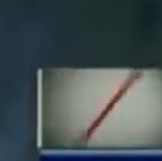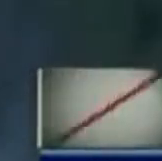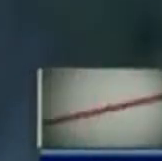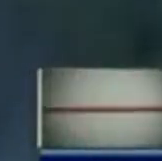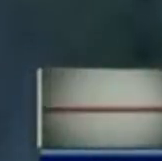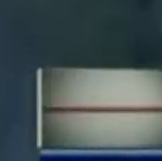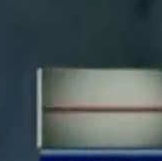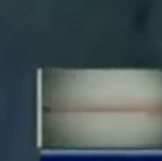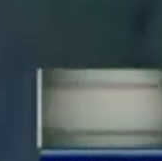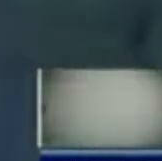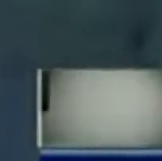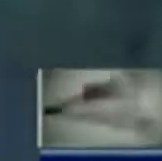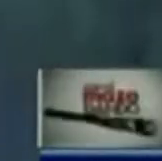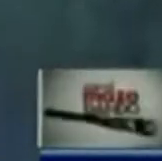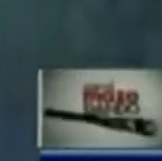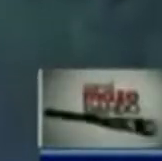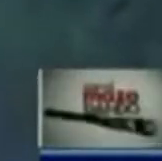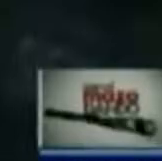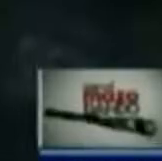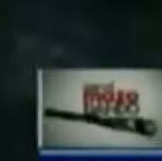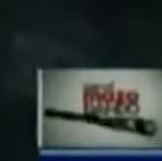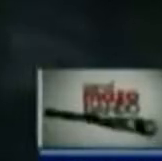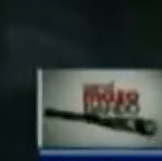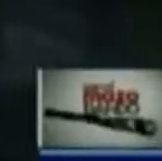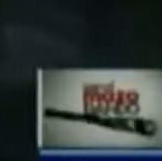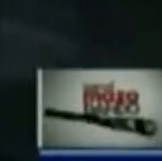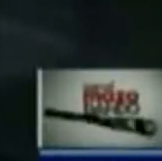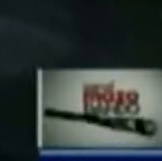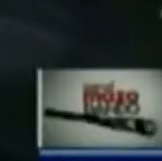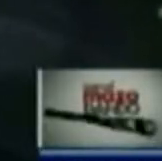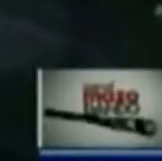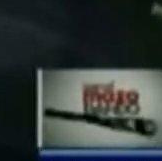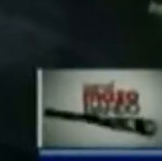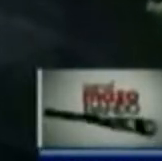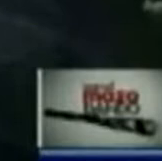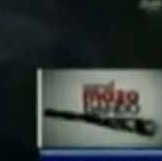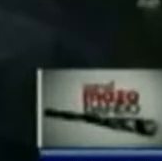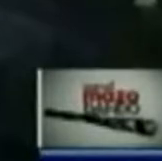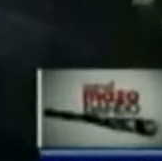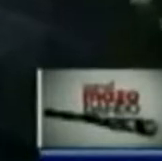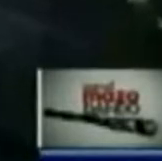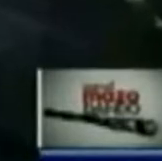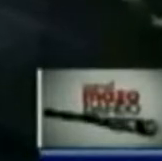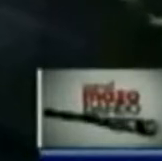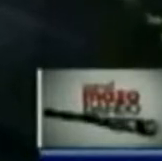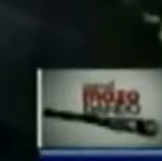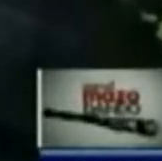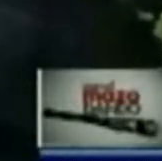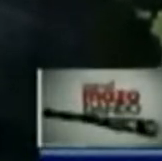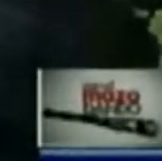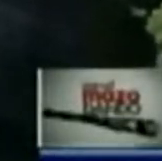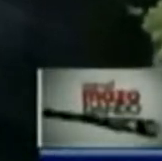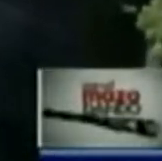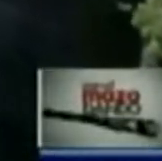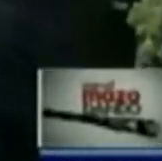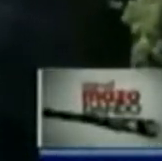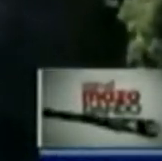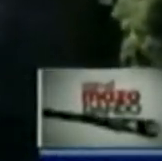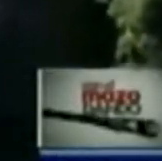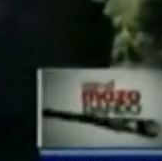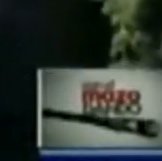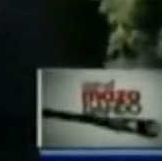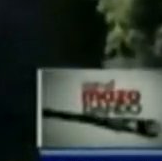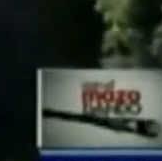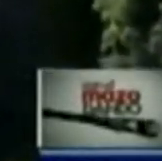creo que hace falta sentimiento para comprender que juntos seríamos